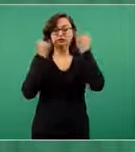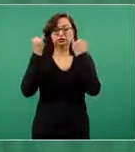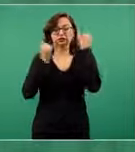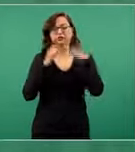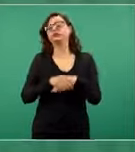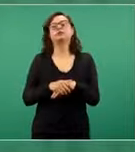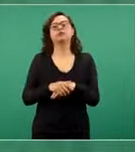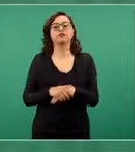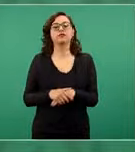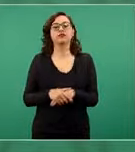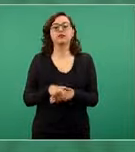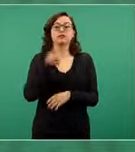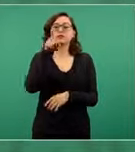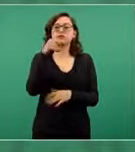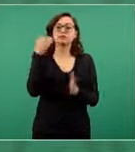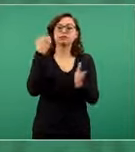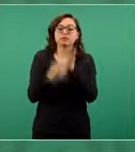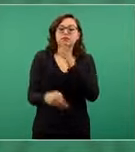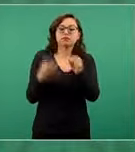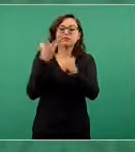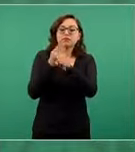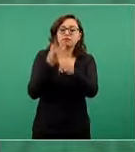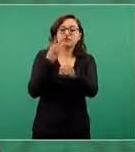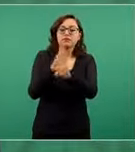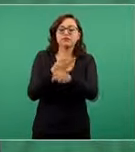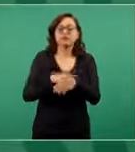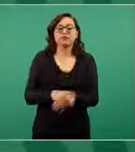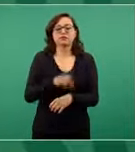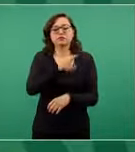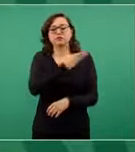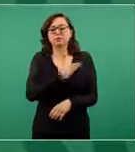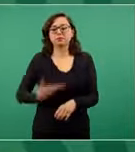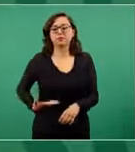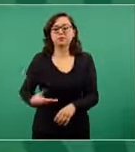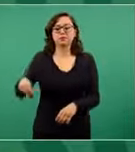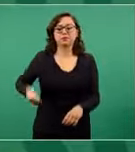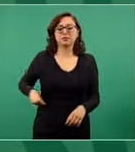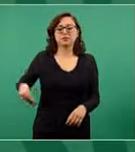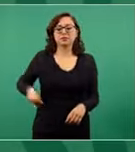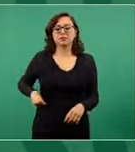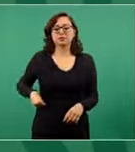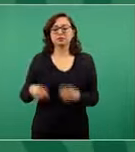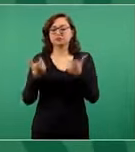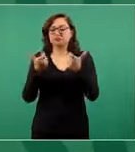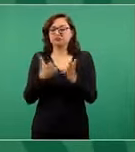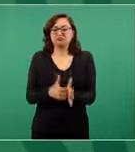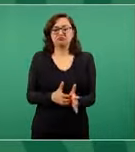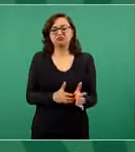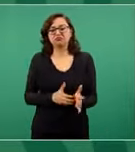de mantenimiento y entonces es culpa del presidente por la austeridad.